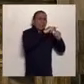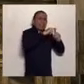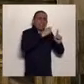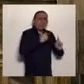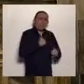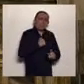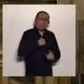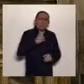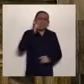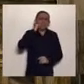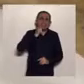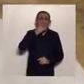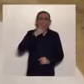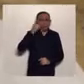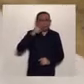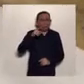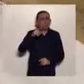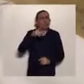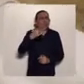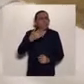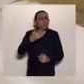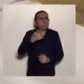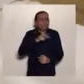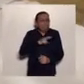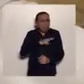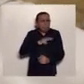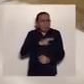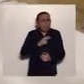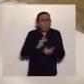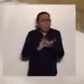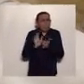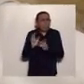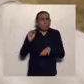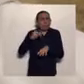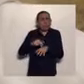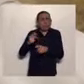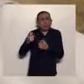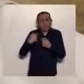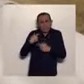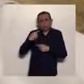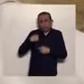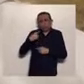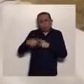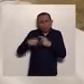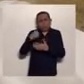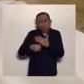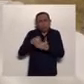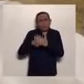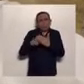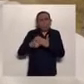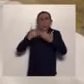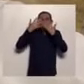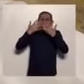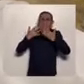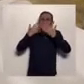Iglesia. Señor Dios, por estos misterios pascuales, concédenos ser constantes en la acción